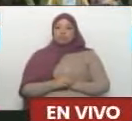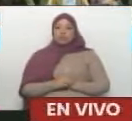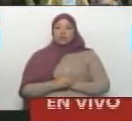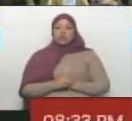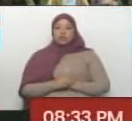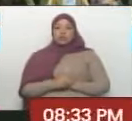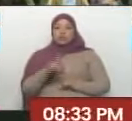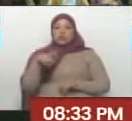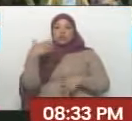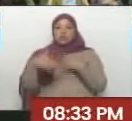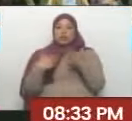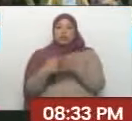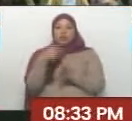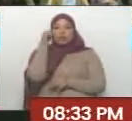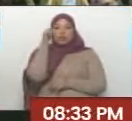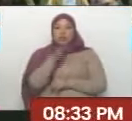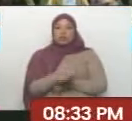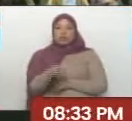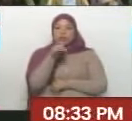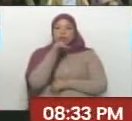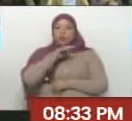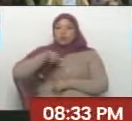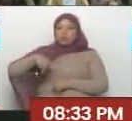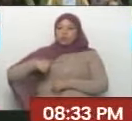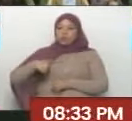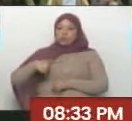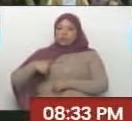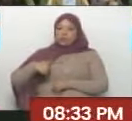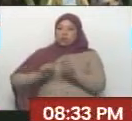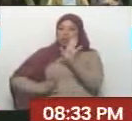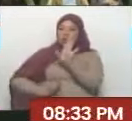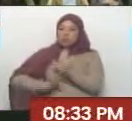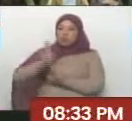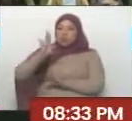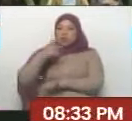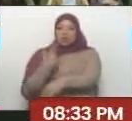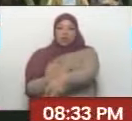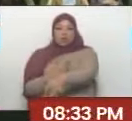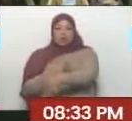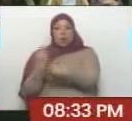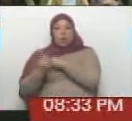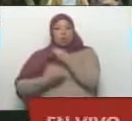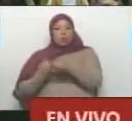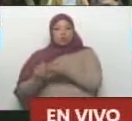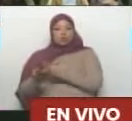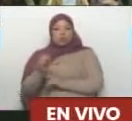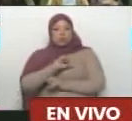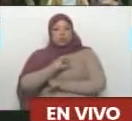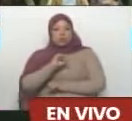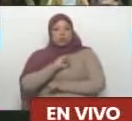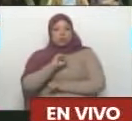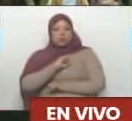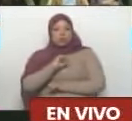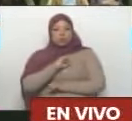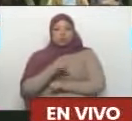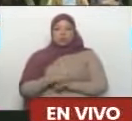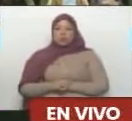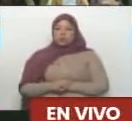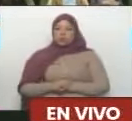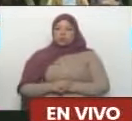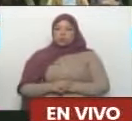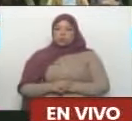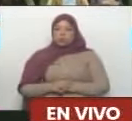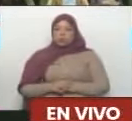En tercer lugar, nosotros tenemos que avanzar, Ernesto, me asustó por aquí, ¿vale? ¿Ah?